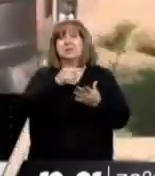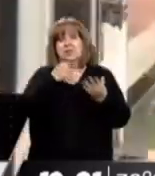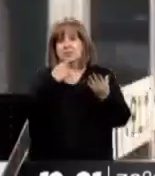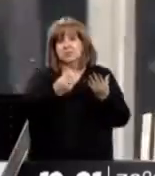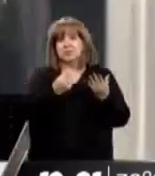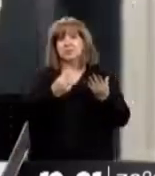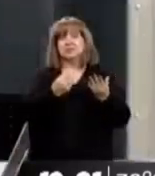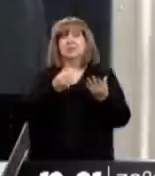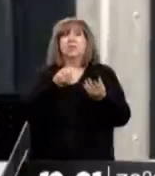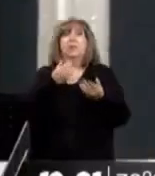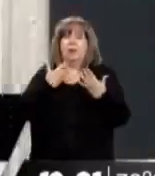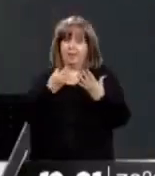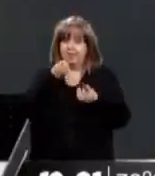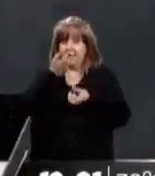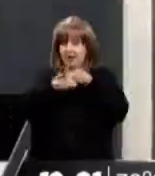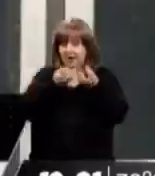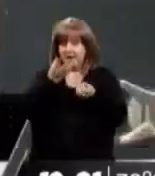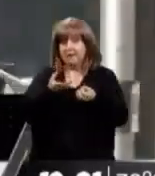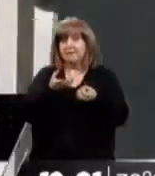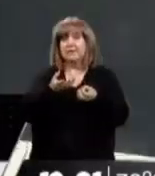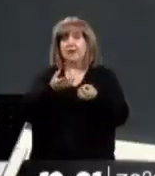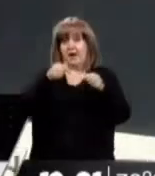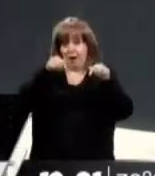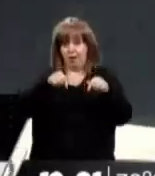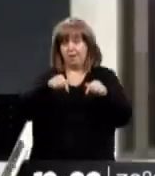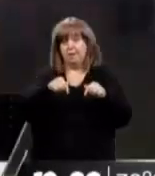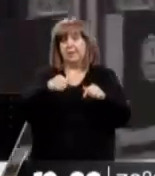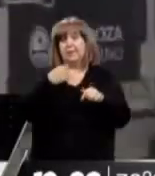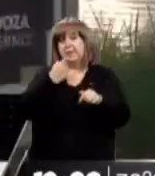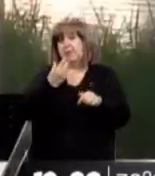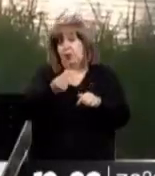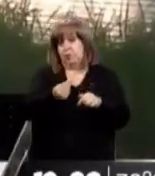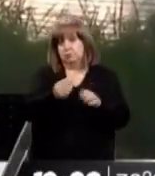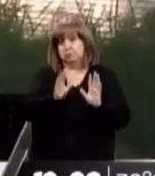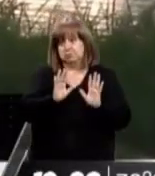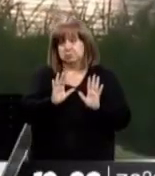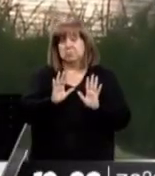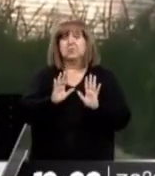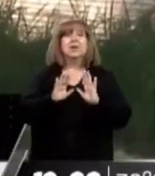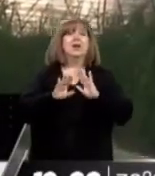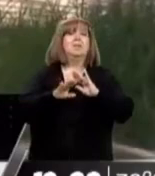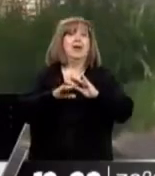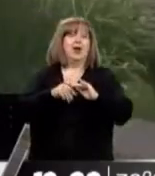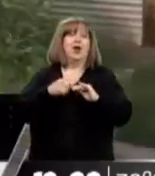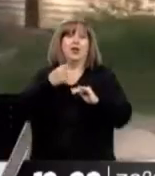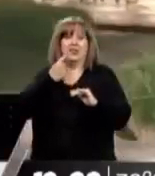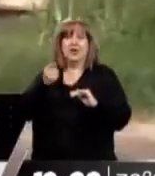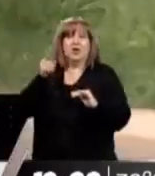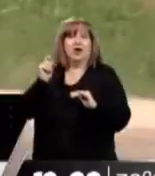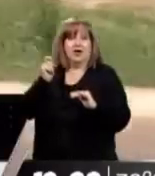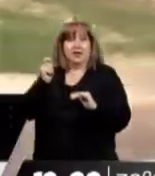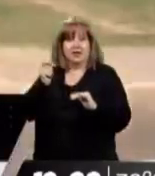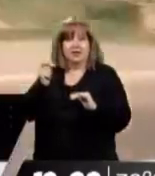oportunidad para declarar. En este caso, él no prefirió declarar. Lo cual sí lo hizo, a ver, la declaración la